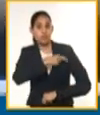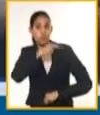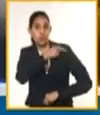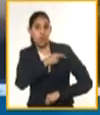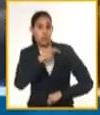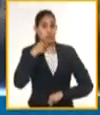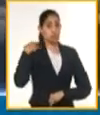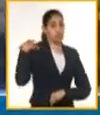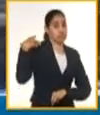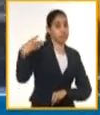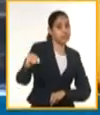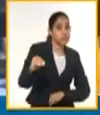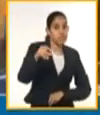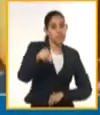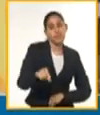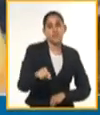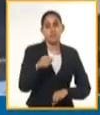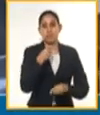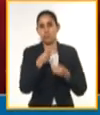Blanca antes de lo esperado.